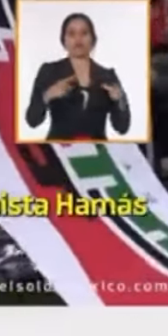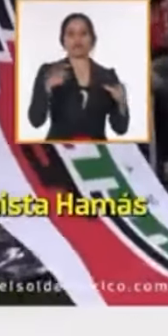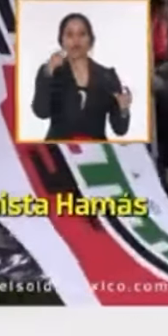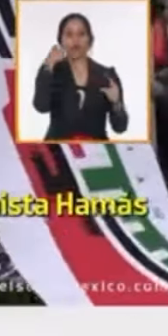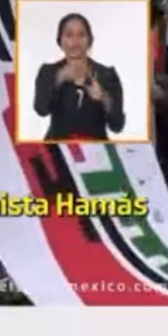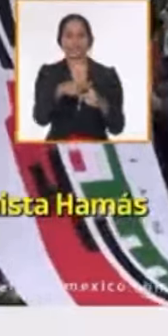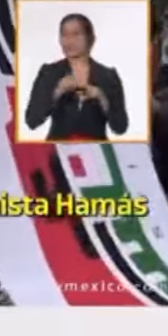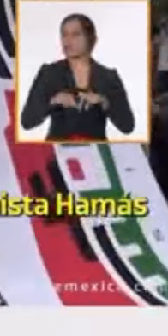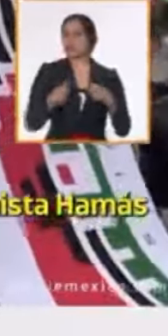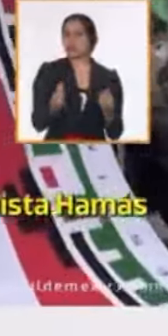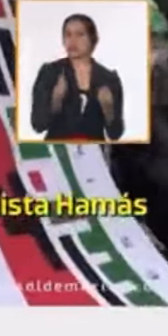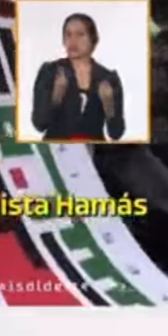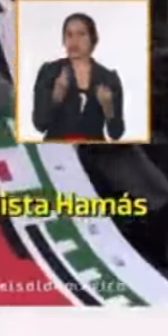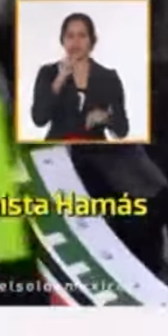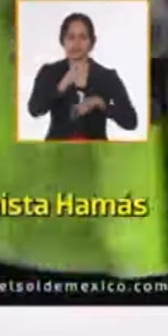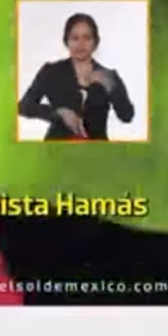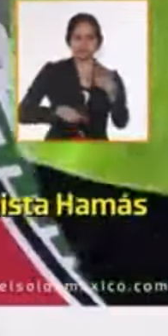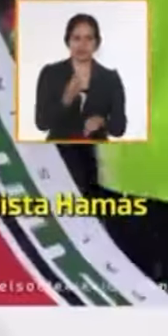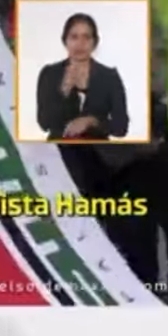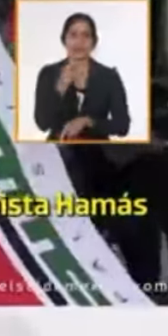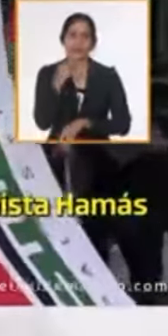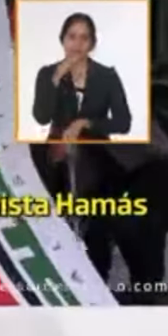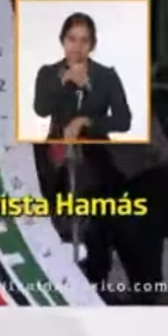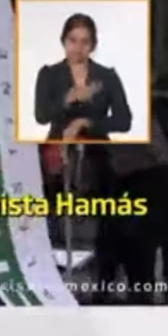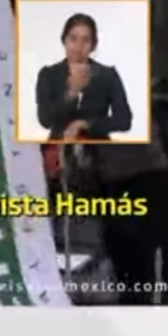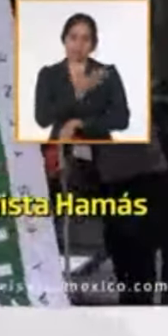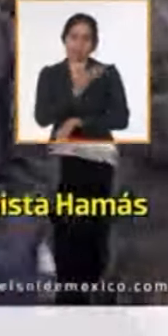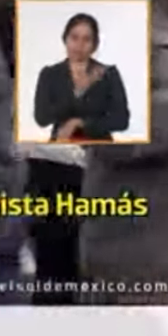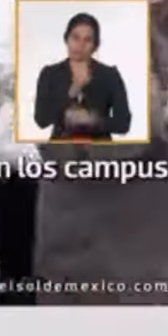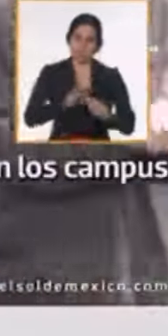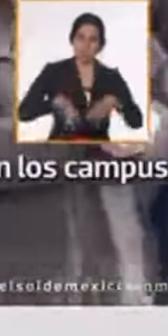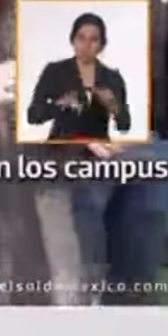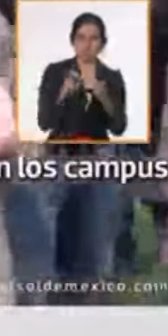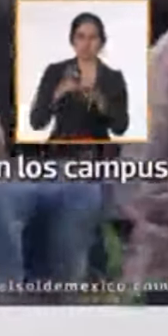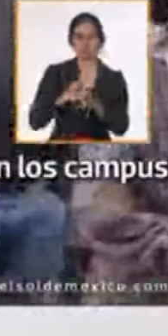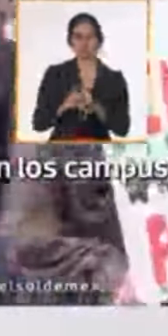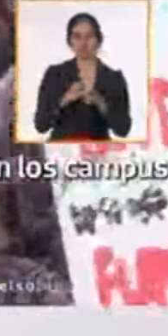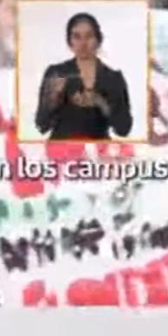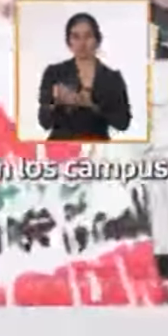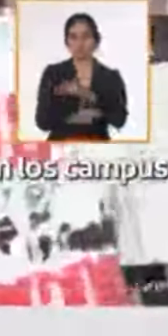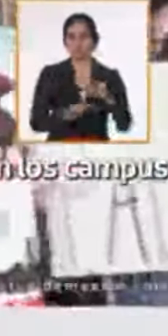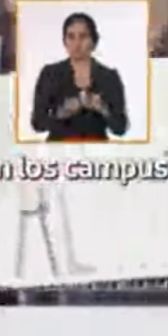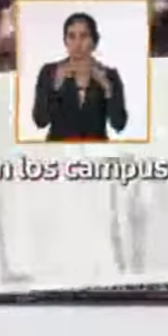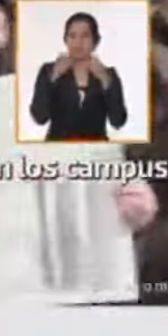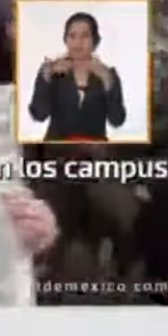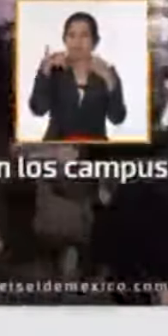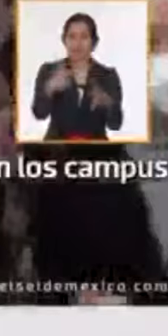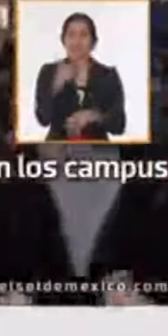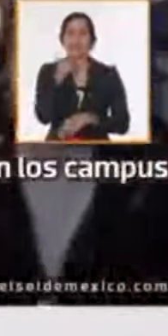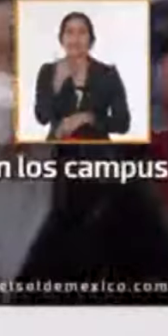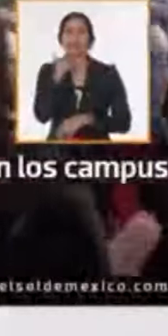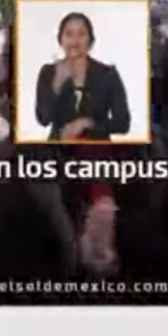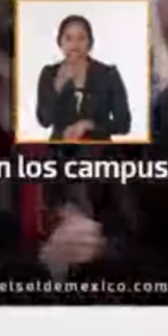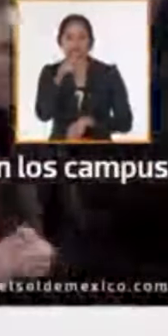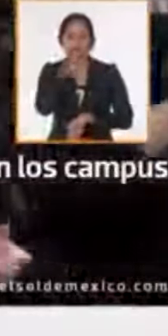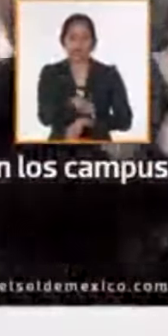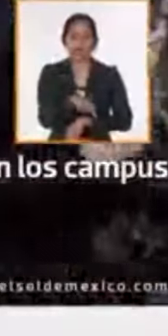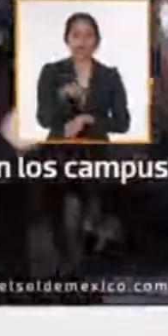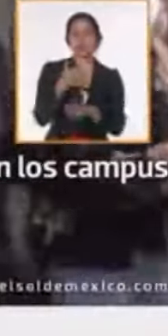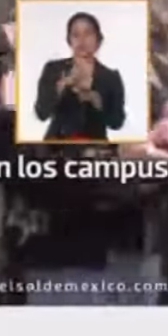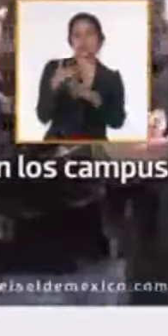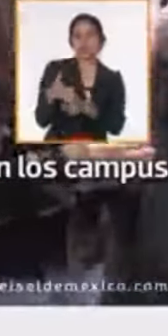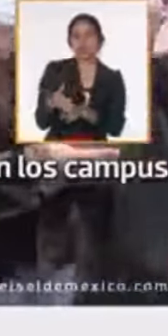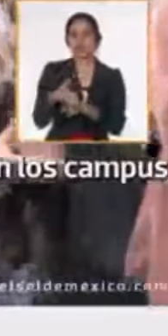Gaza, en la guerra entre Israel y el movimiento islamista Hamas. Pero la presencia de la policía antidisturbios en los campus ha